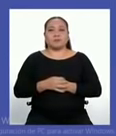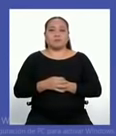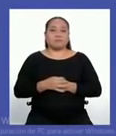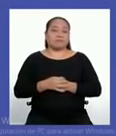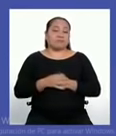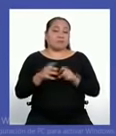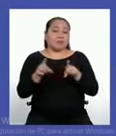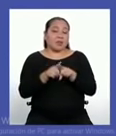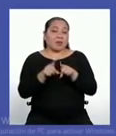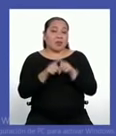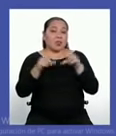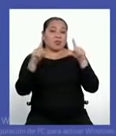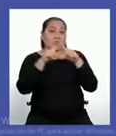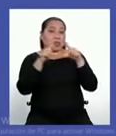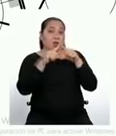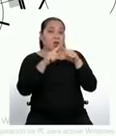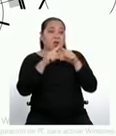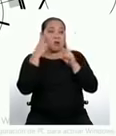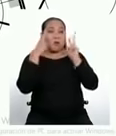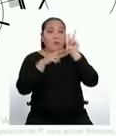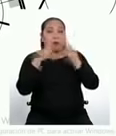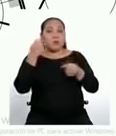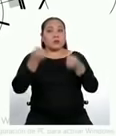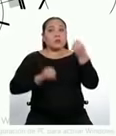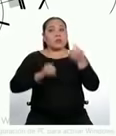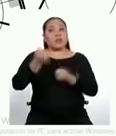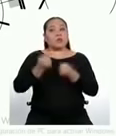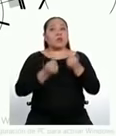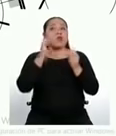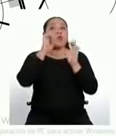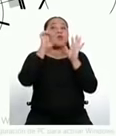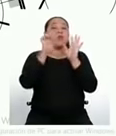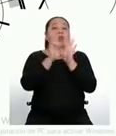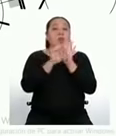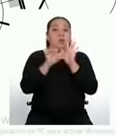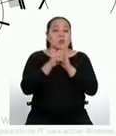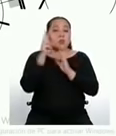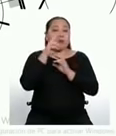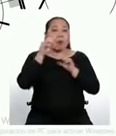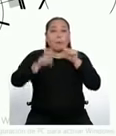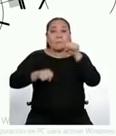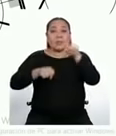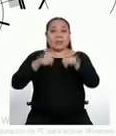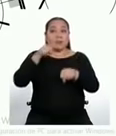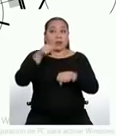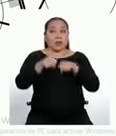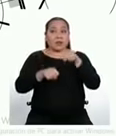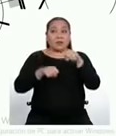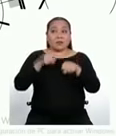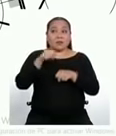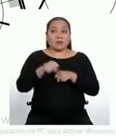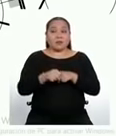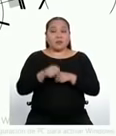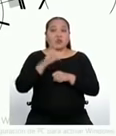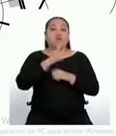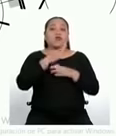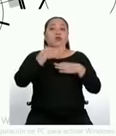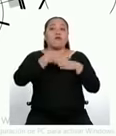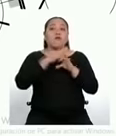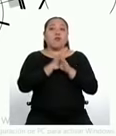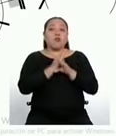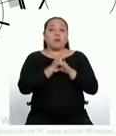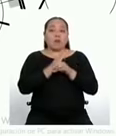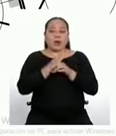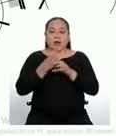Pero también los triángulos están en nuestro transporte. Por ejemplo, si vemos las bicicletas, la estructura que